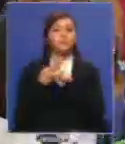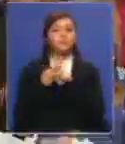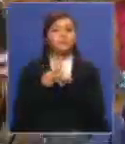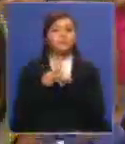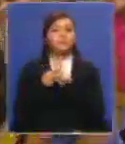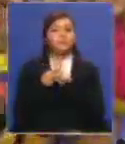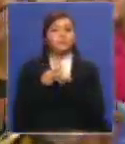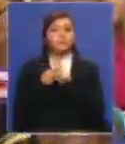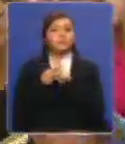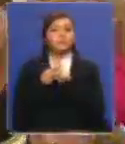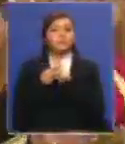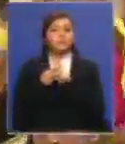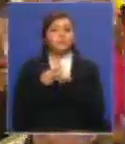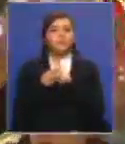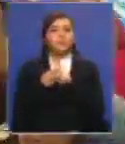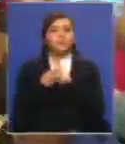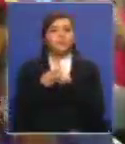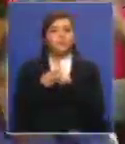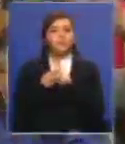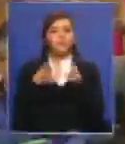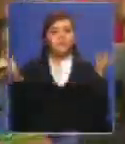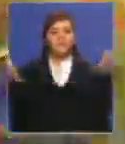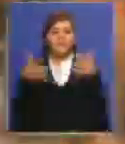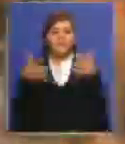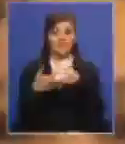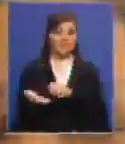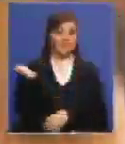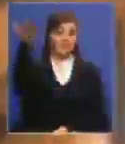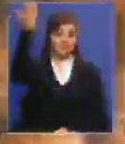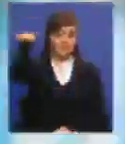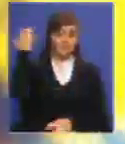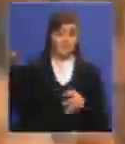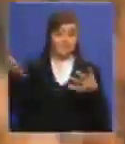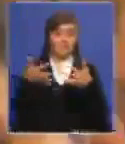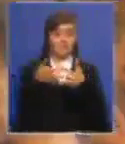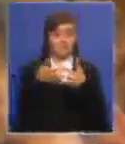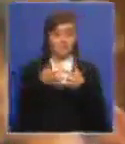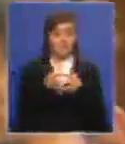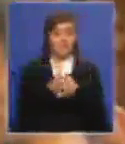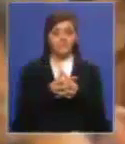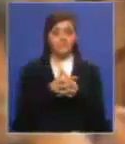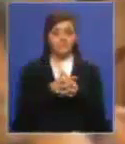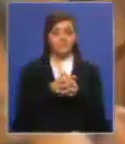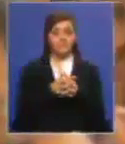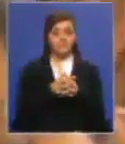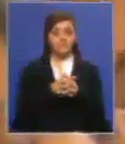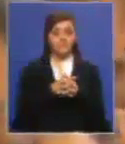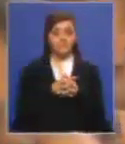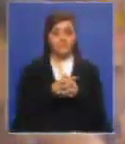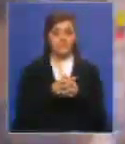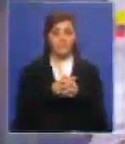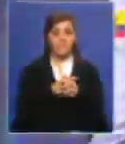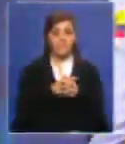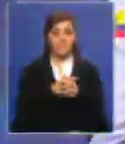Compañeros, compañeras, ya en el enlace anterior precisamente hice referencia